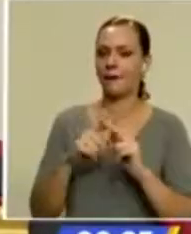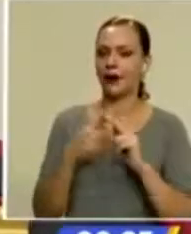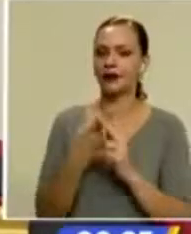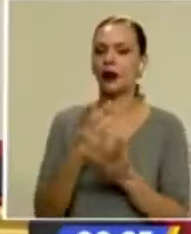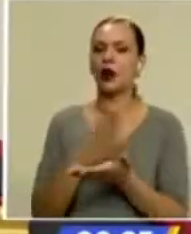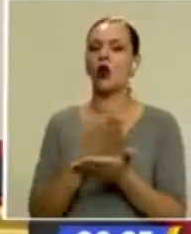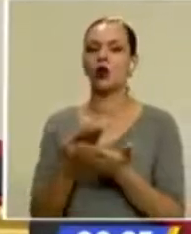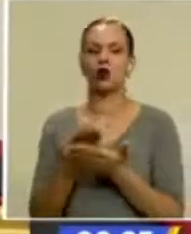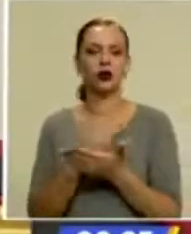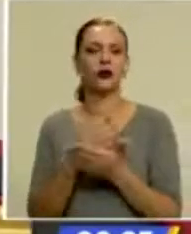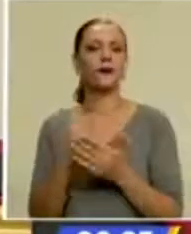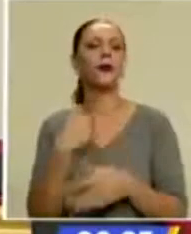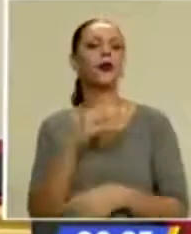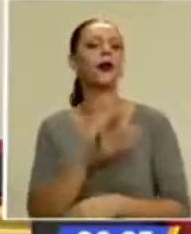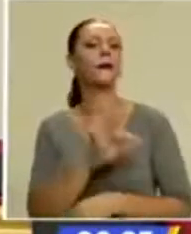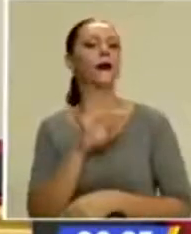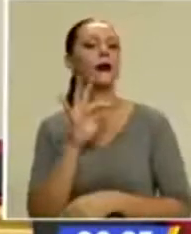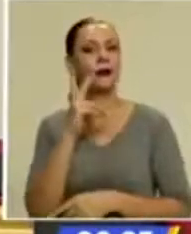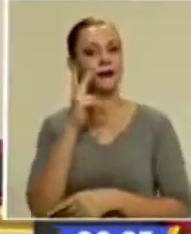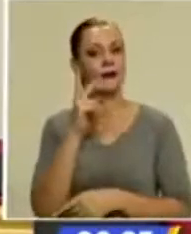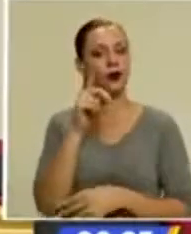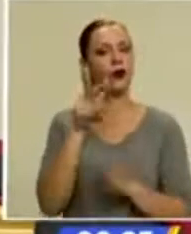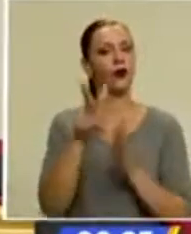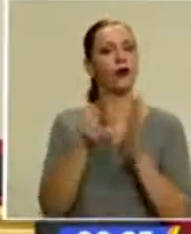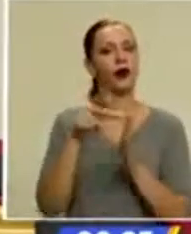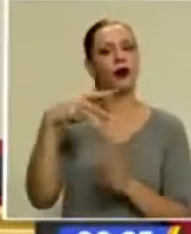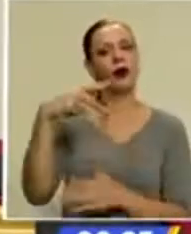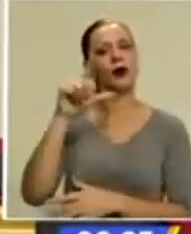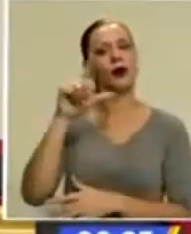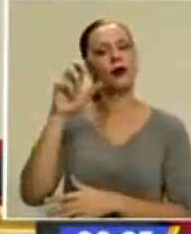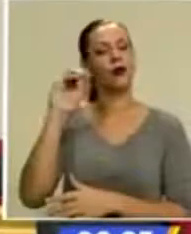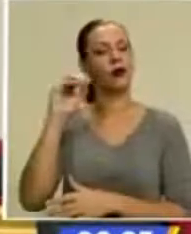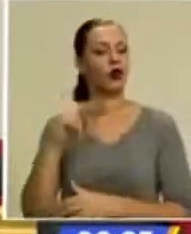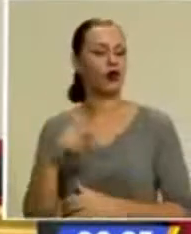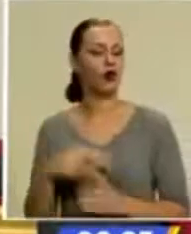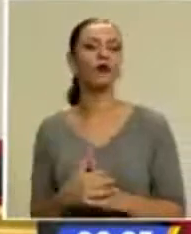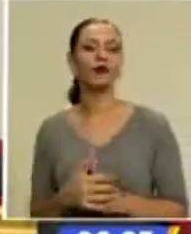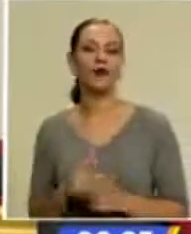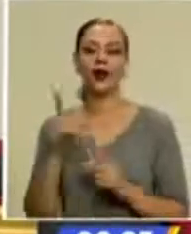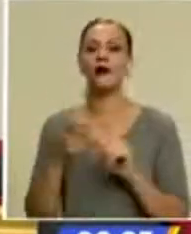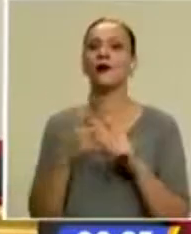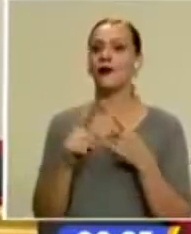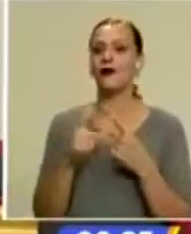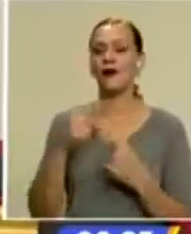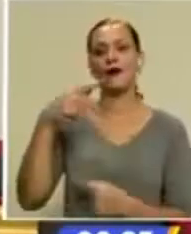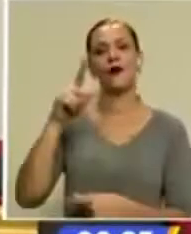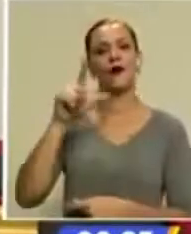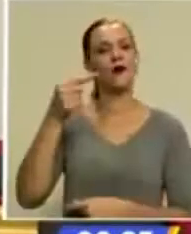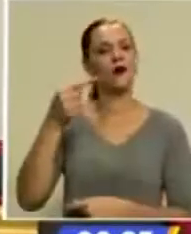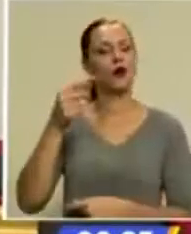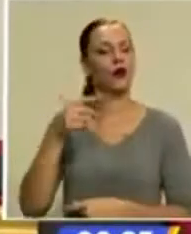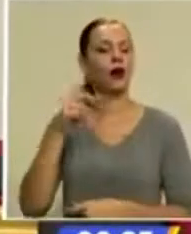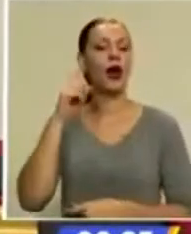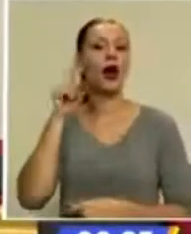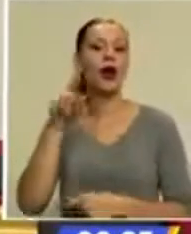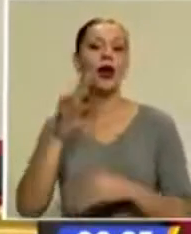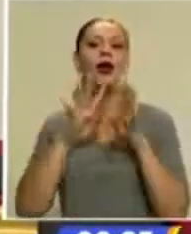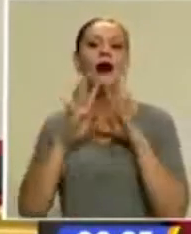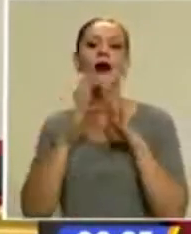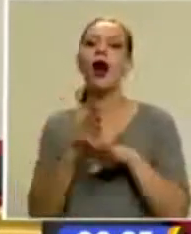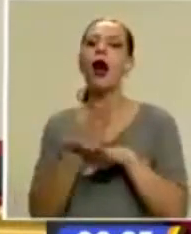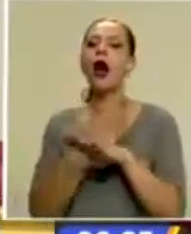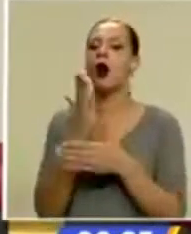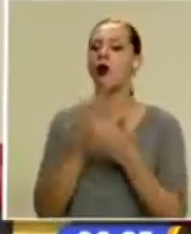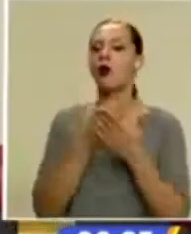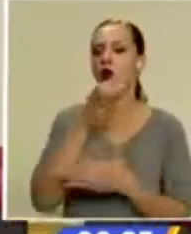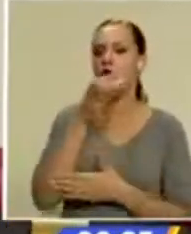antes de empezar a cocinar, Sergio, te voy a invitar a ver un video de Pluk. Ay, ok, nuestro amigo Pluk. Ajá, nuestro amigo Pluk nos va a dar